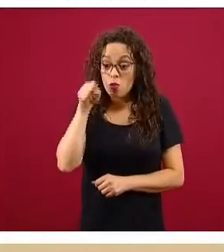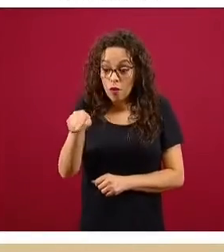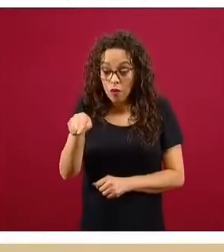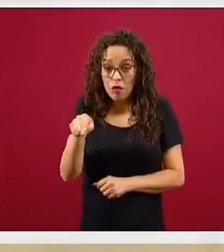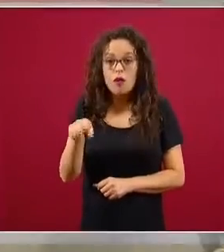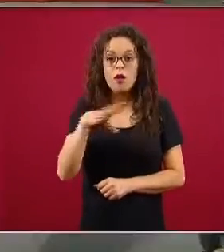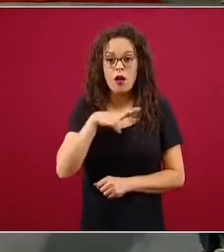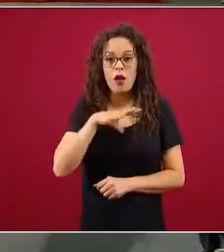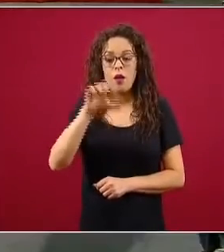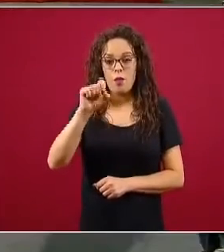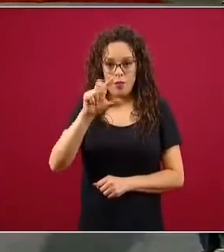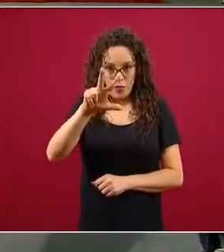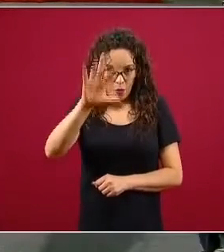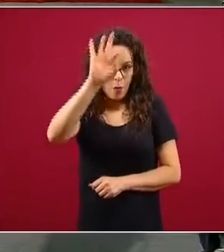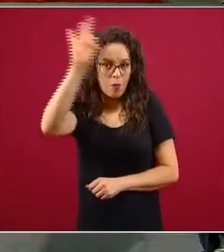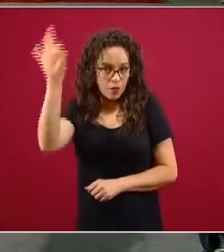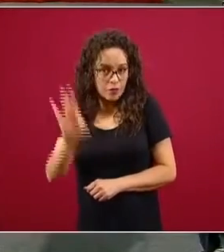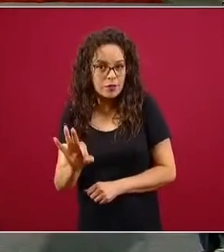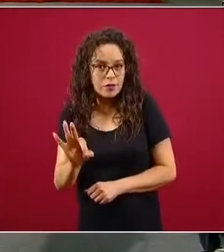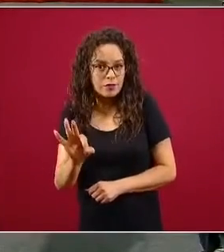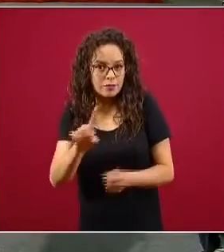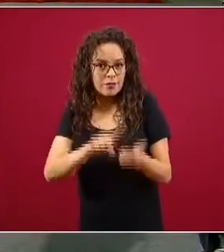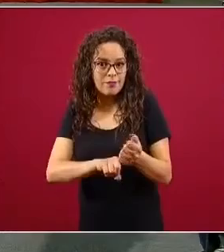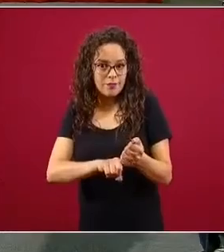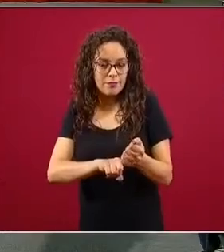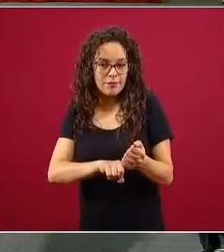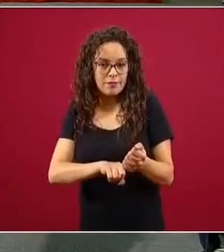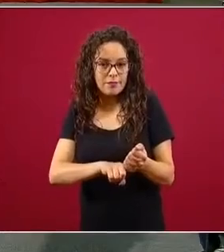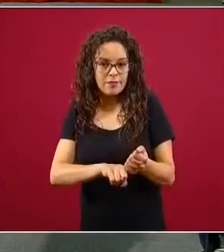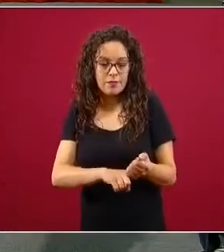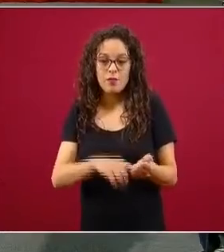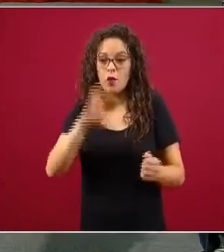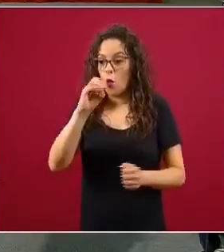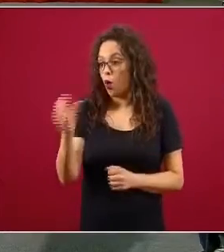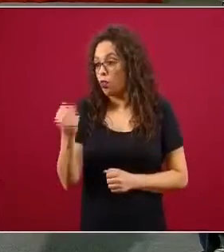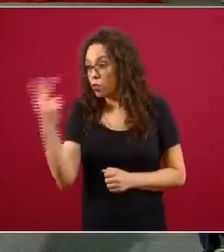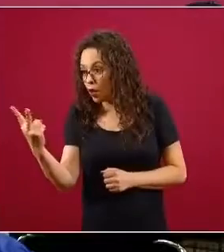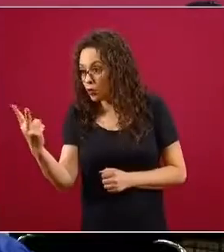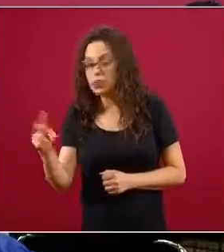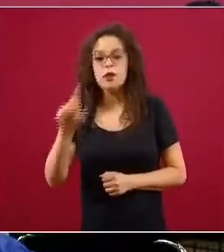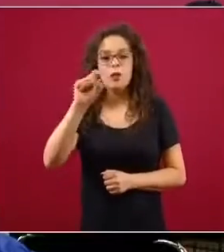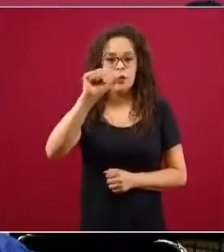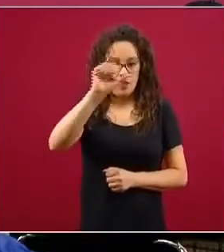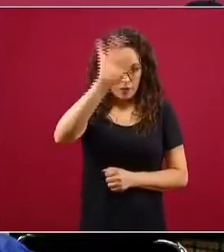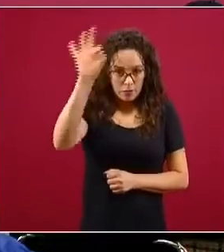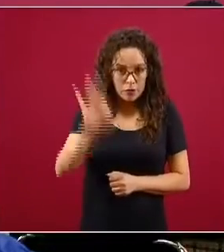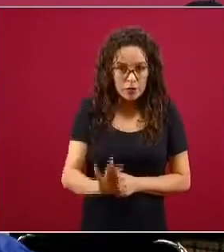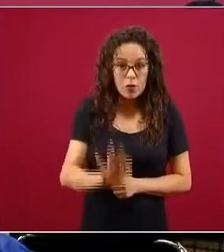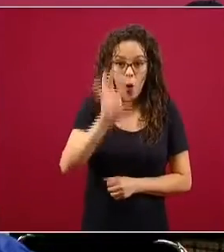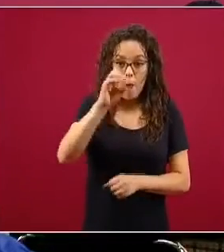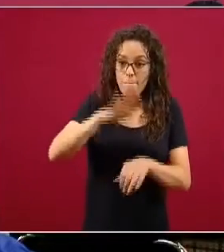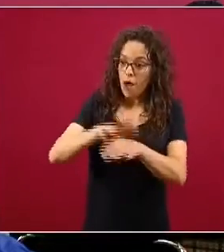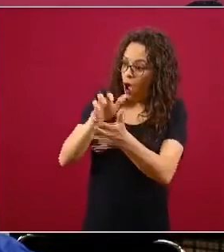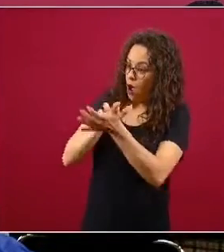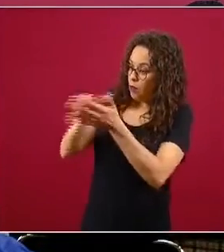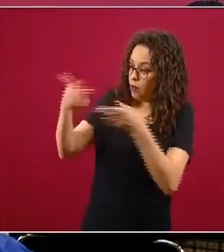ellos, 28%, que tenían dos, el 26%, y la mayoría de las